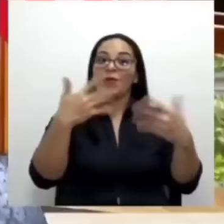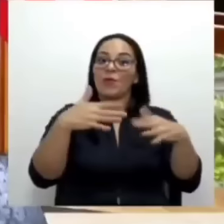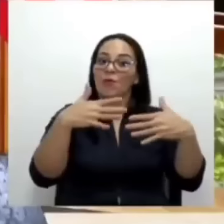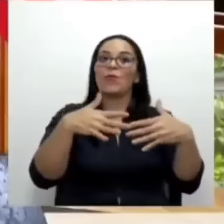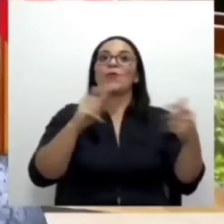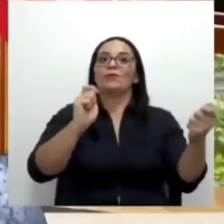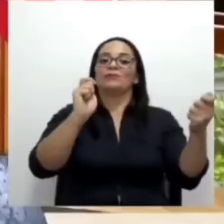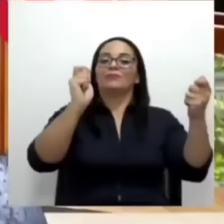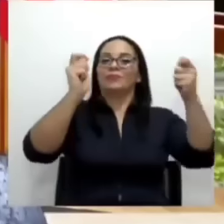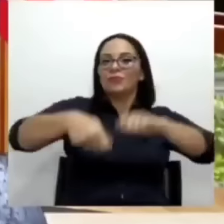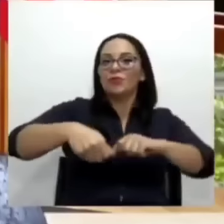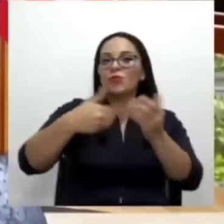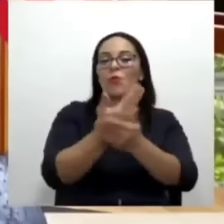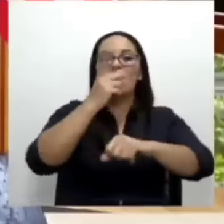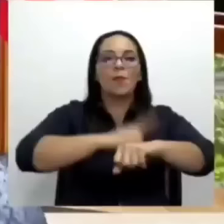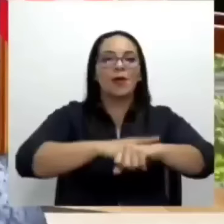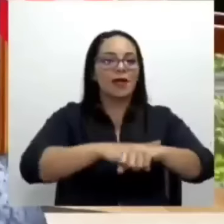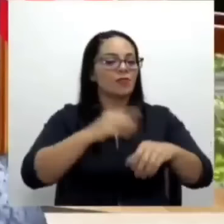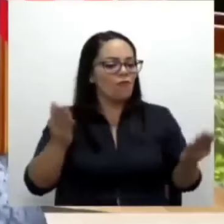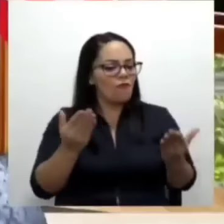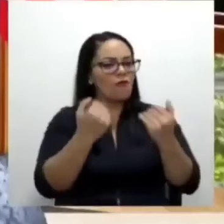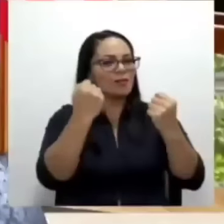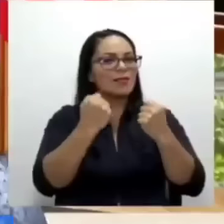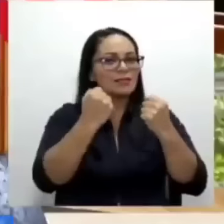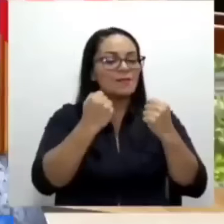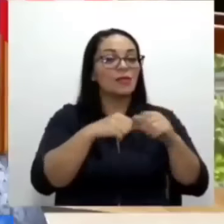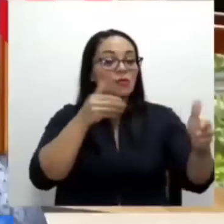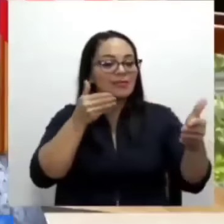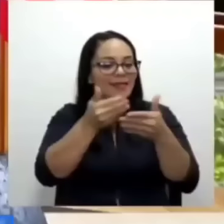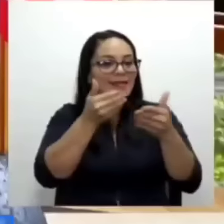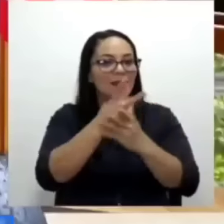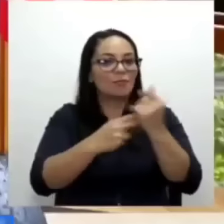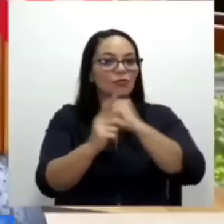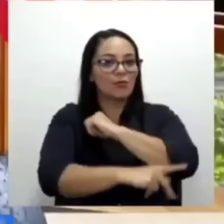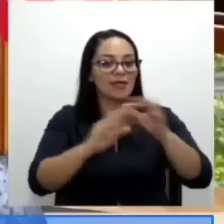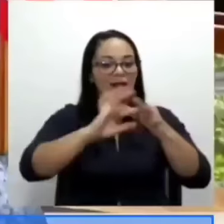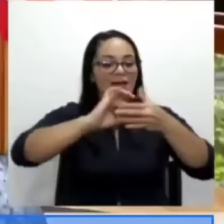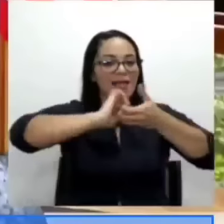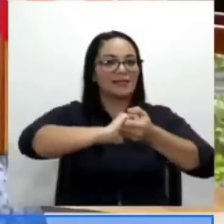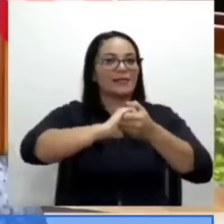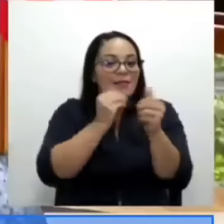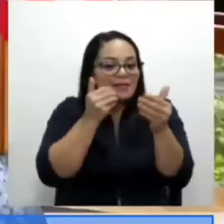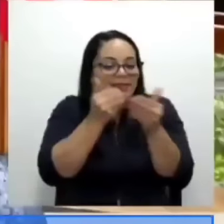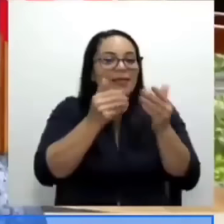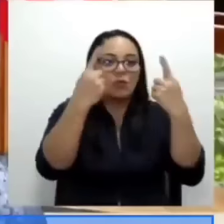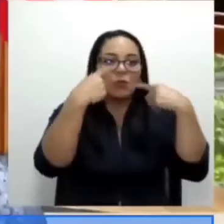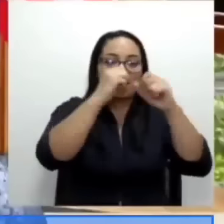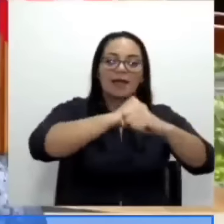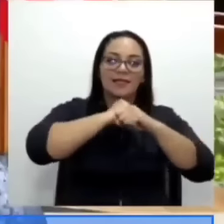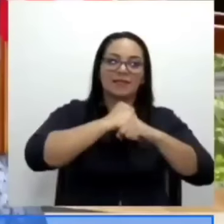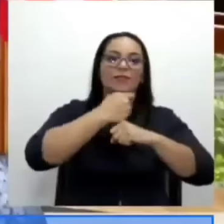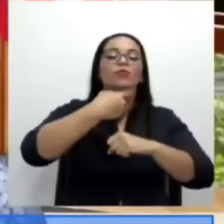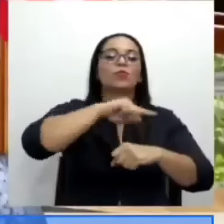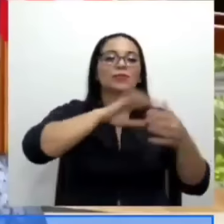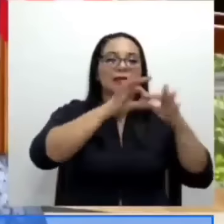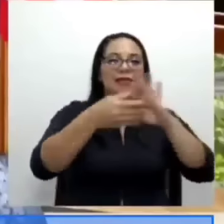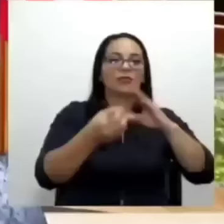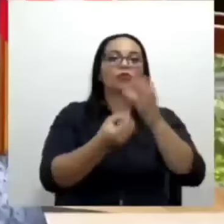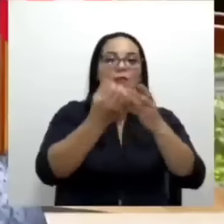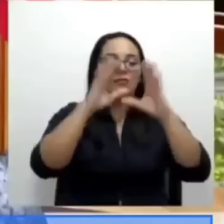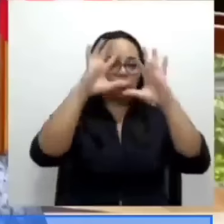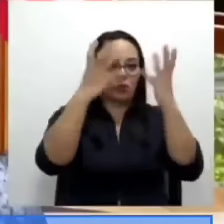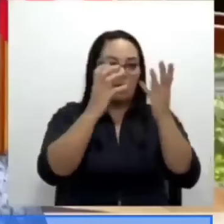de fortalecimiento y cercanía para crear una alianza más cercana para garantizar nuestras cadenas de suministros